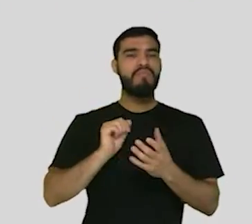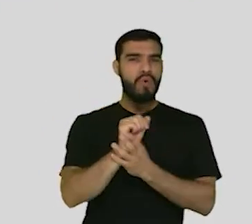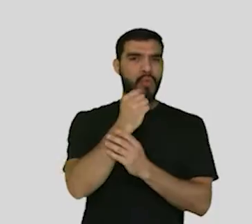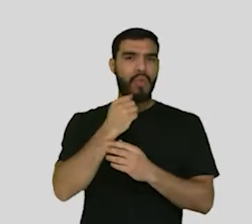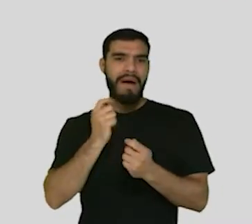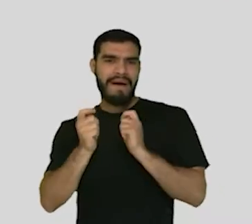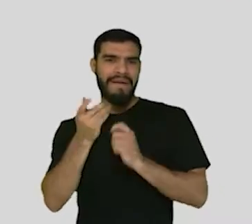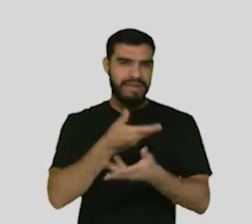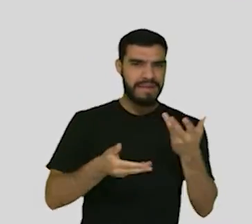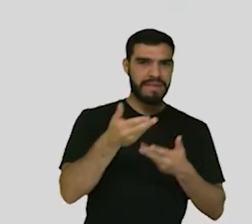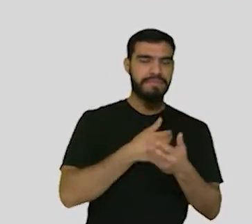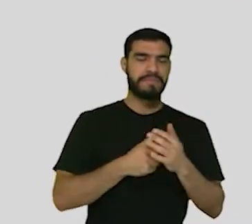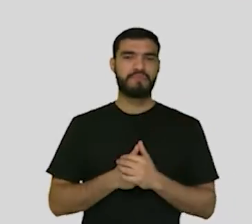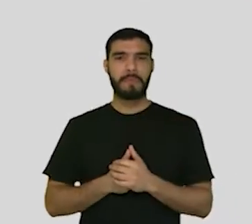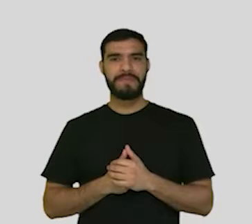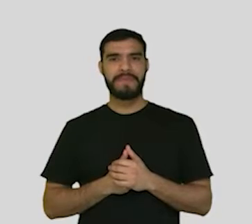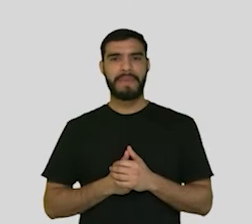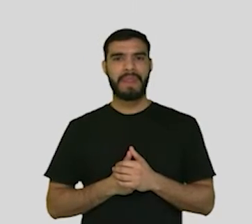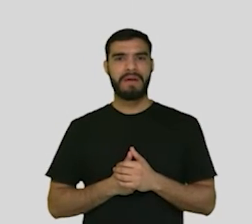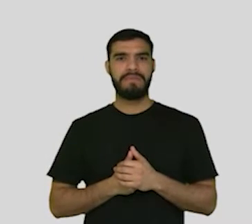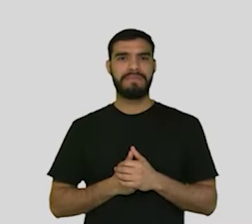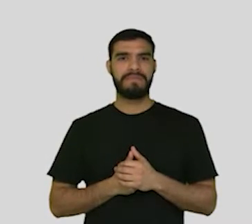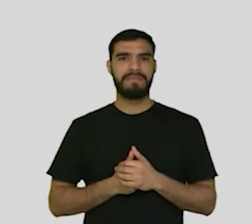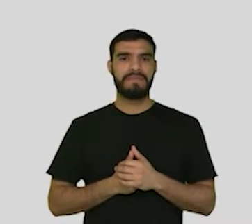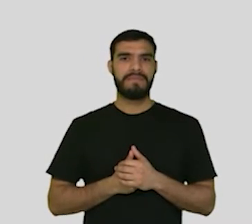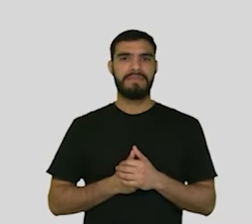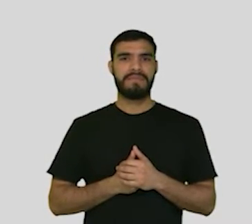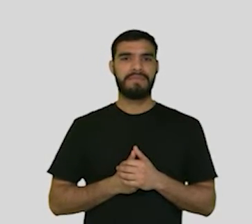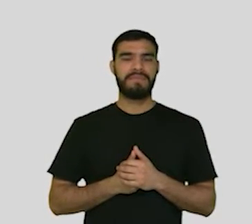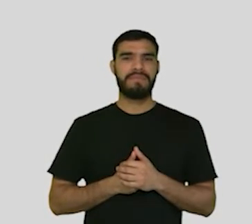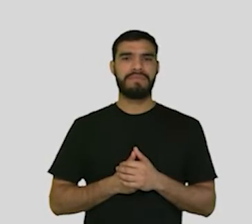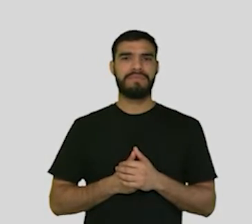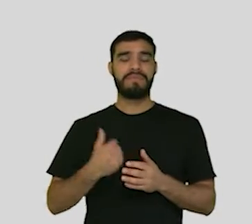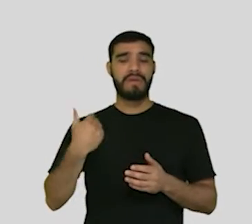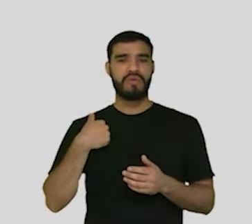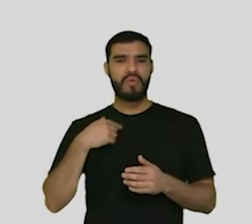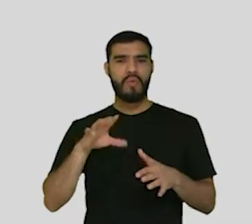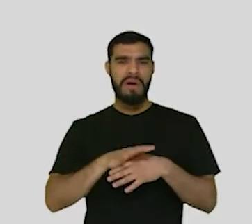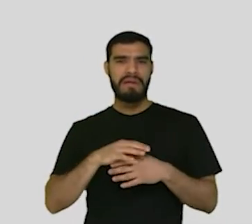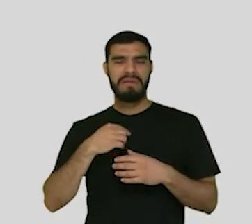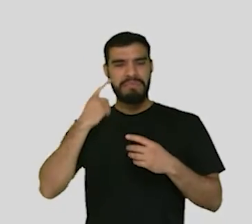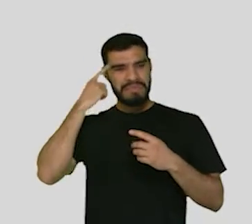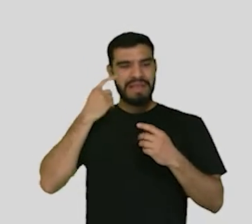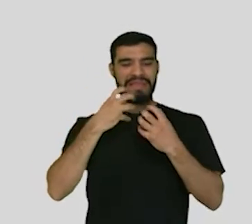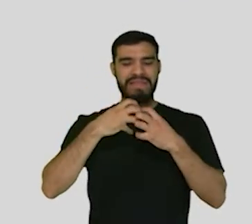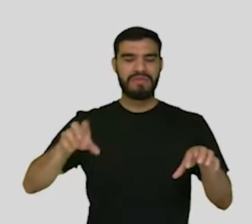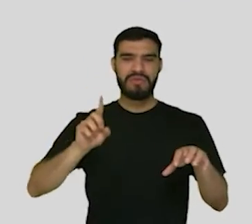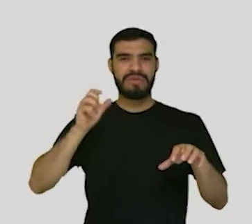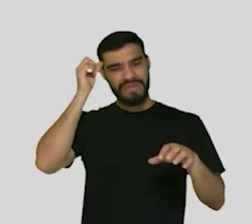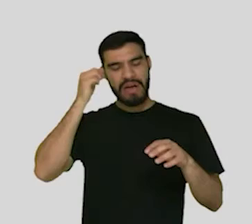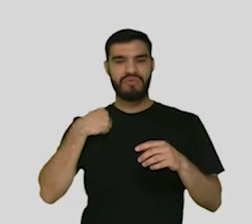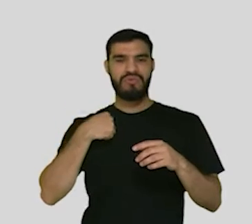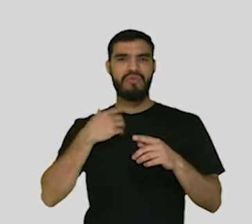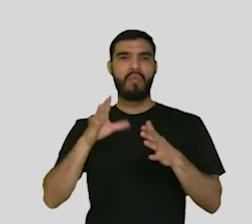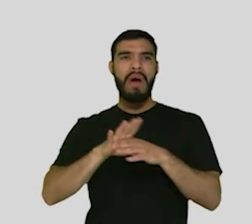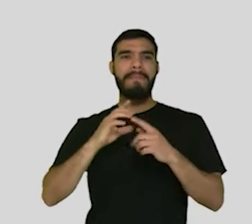ja, upeba, de y sei, hoy, ñembo ya, oja. Se verón guana, de que a tu ya evo,